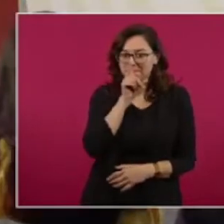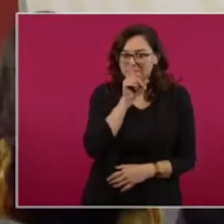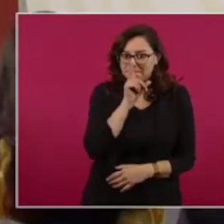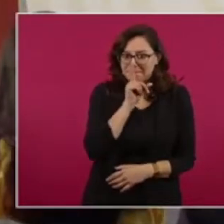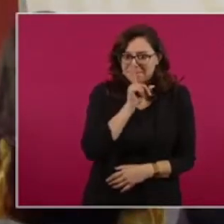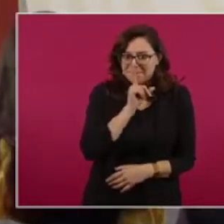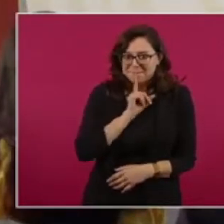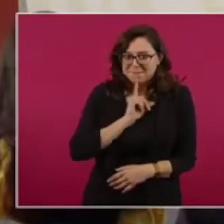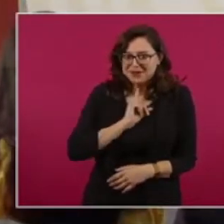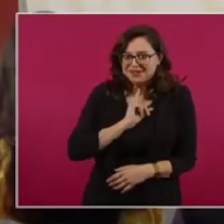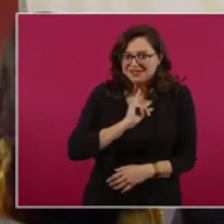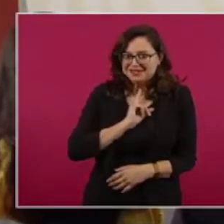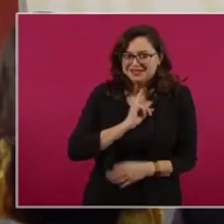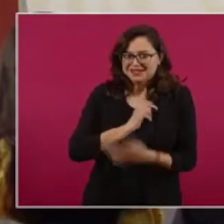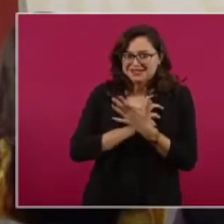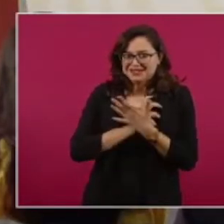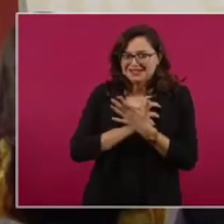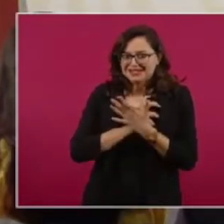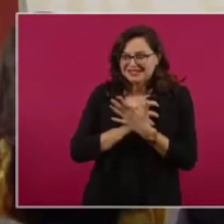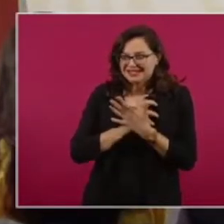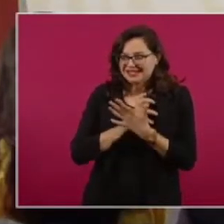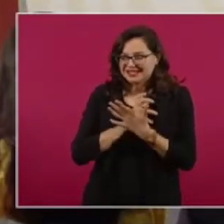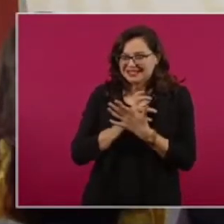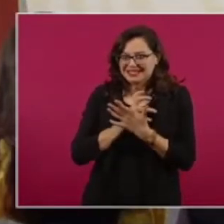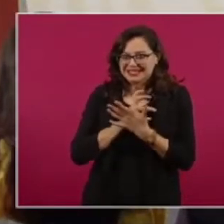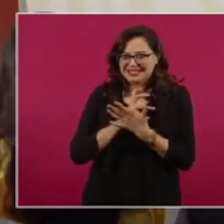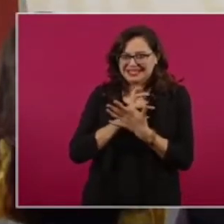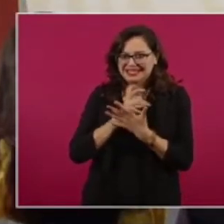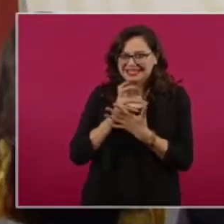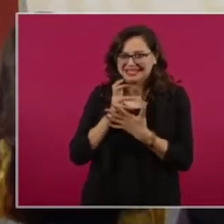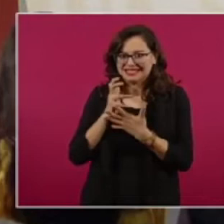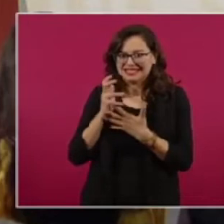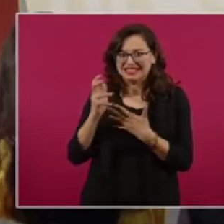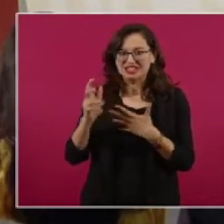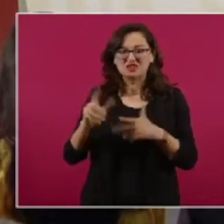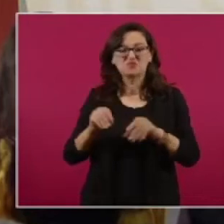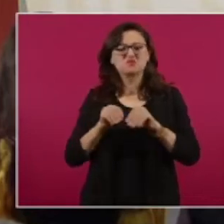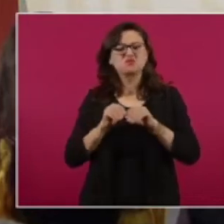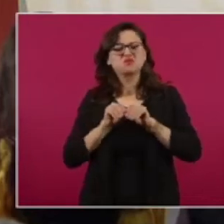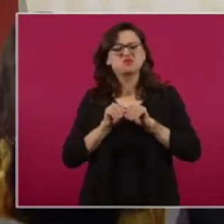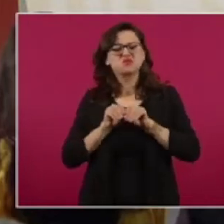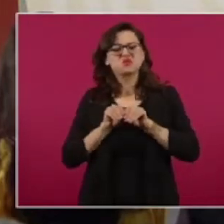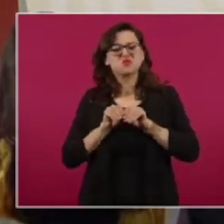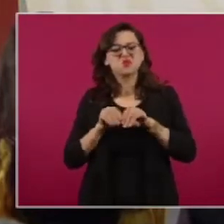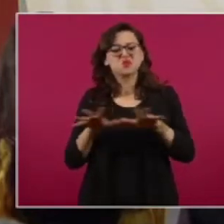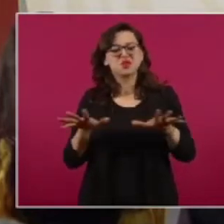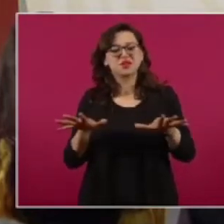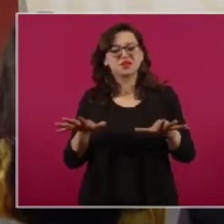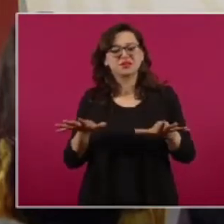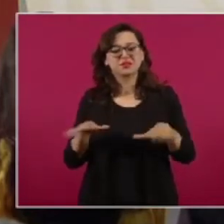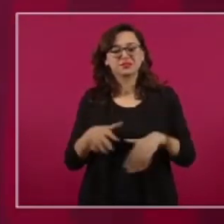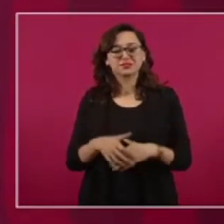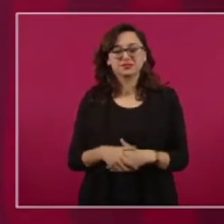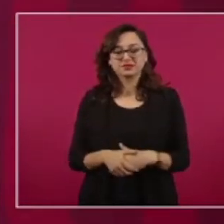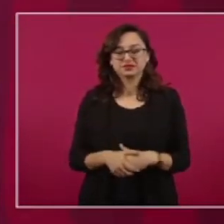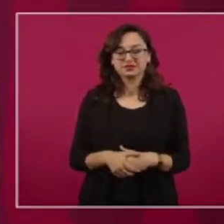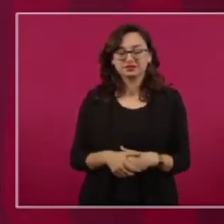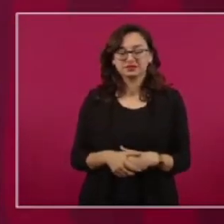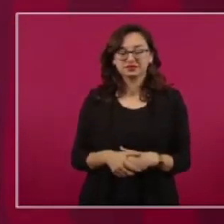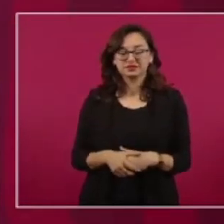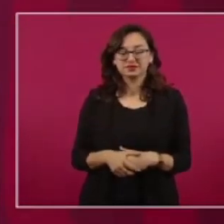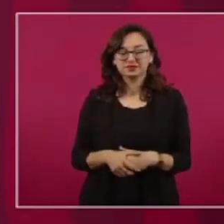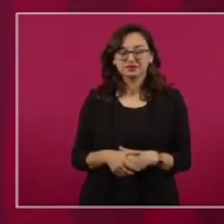nivel de exageración, pero como la nota principal